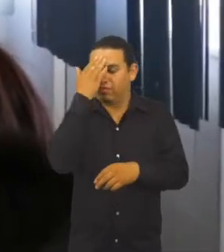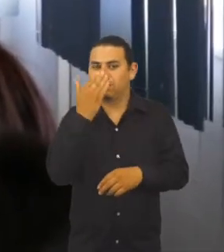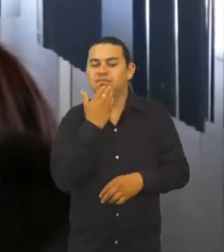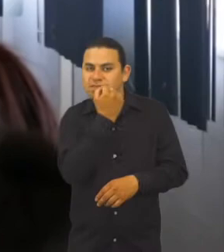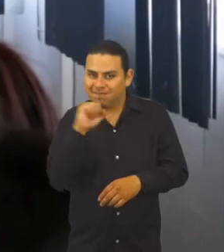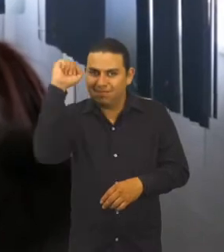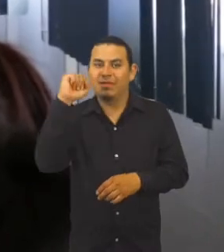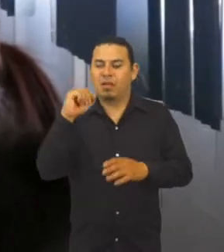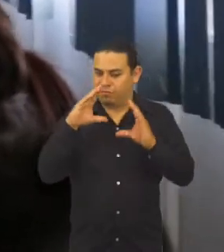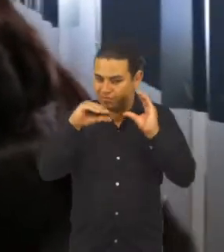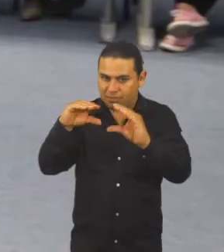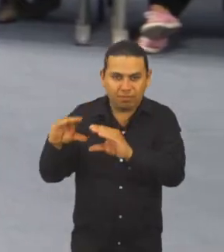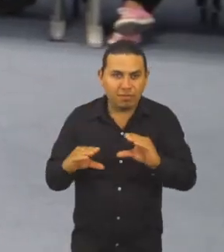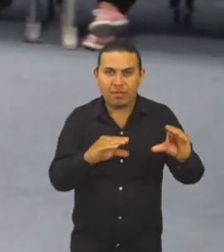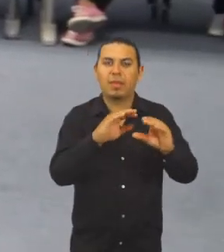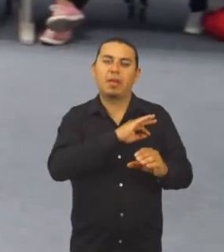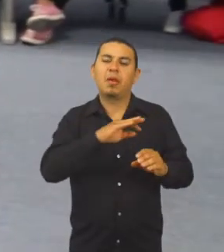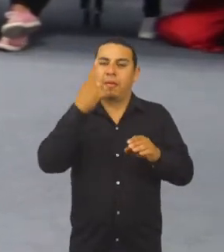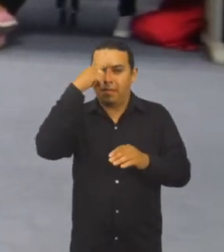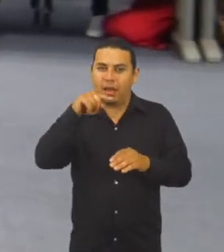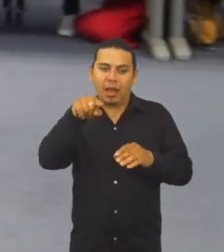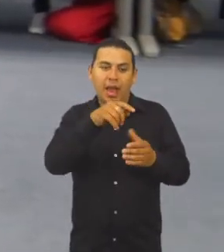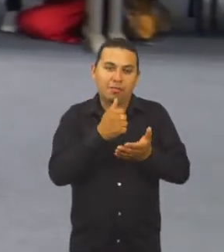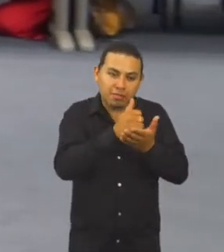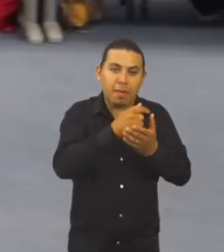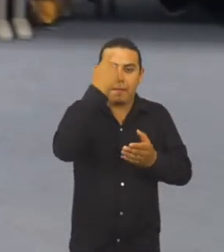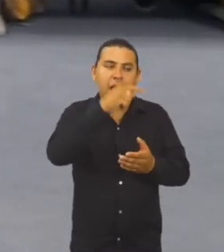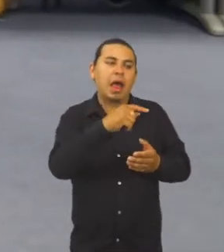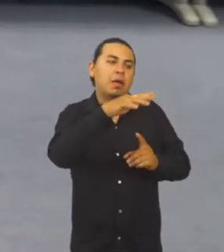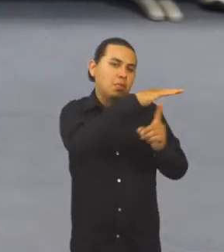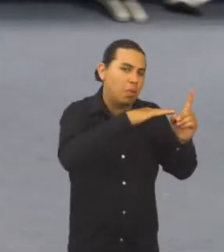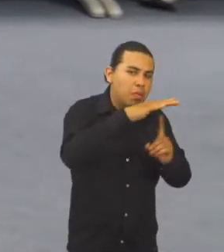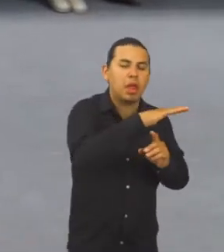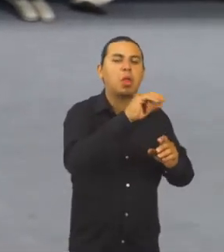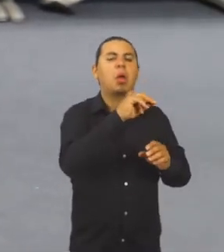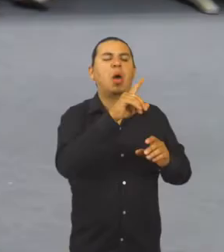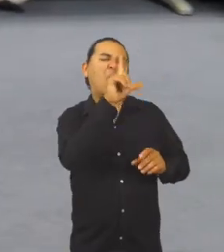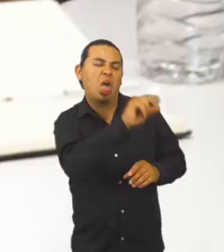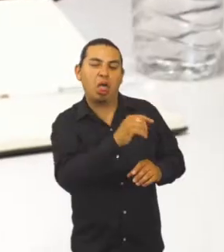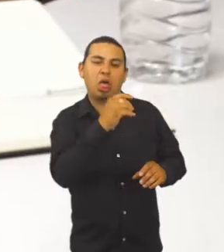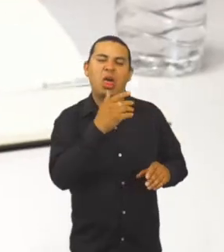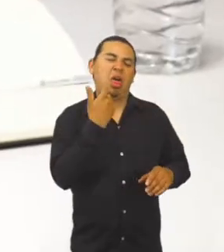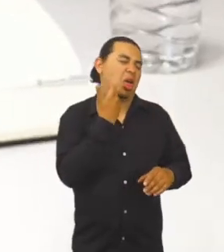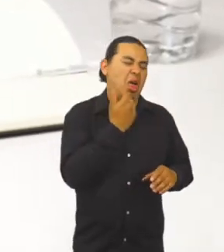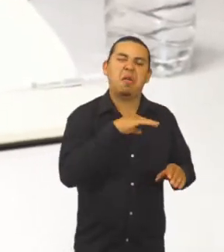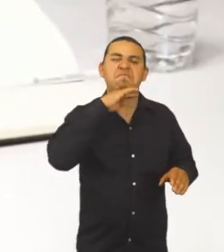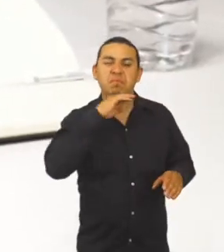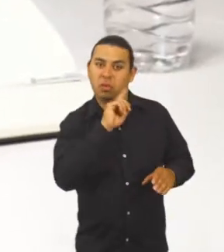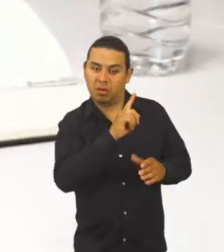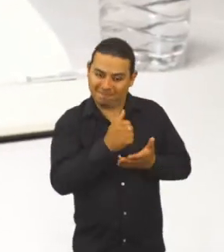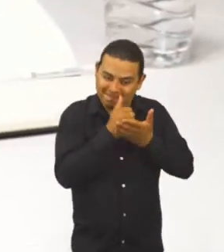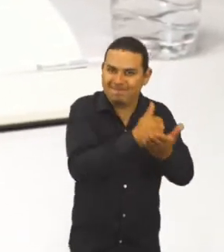cuerpos académicos donde nuestras líneas se conjunten y podamos tener un impacto mayor a la sociedad. Pero también el Programa